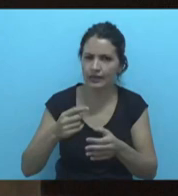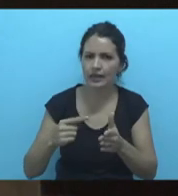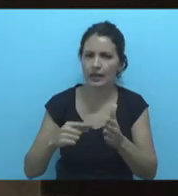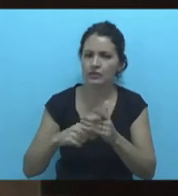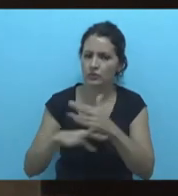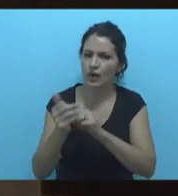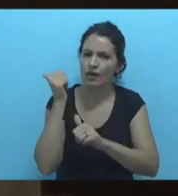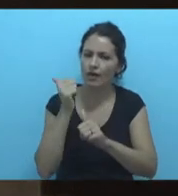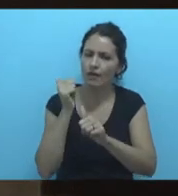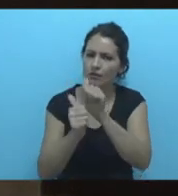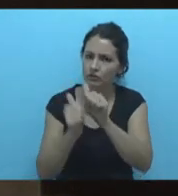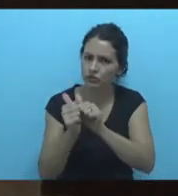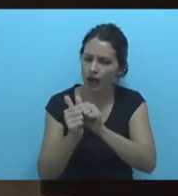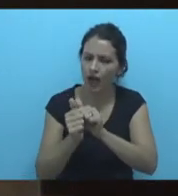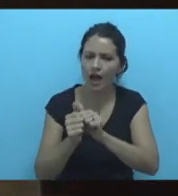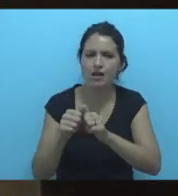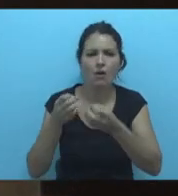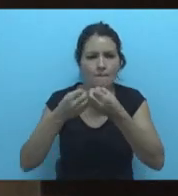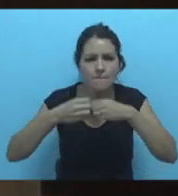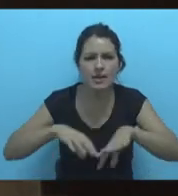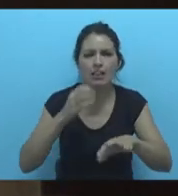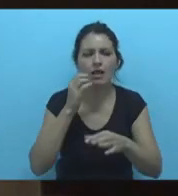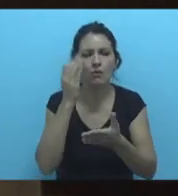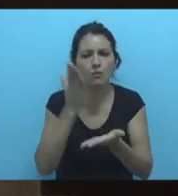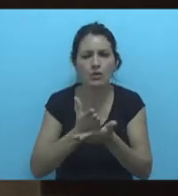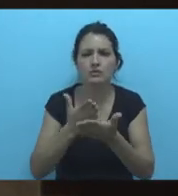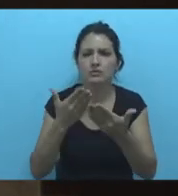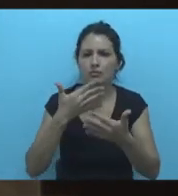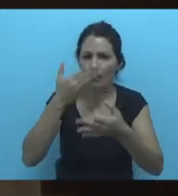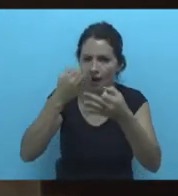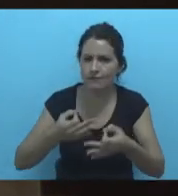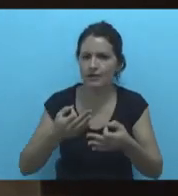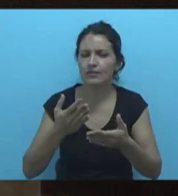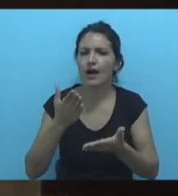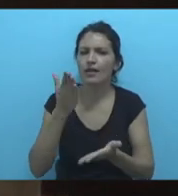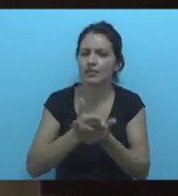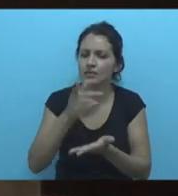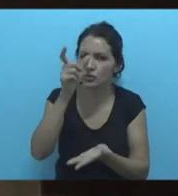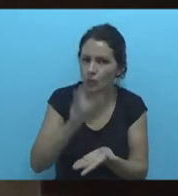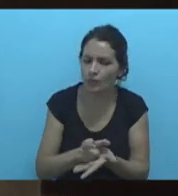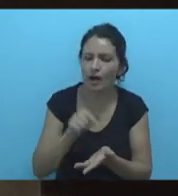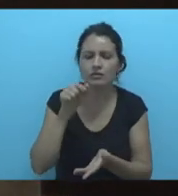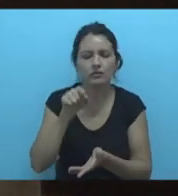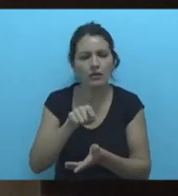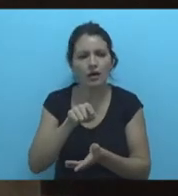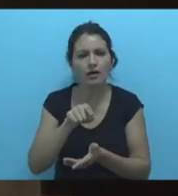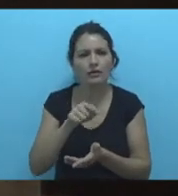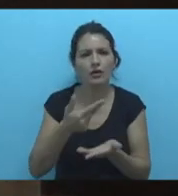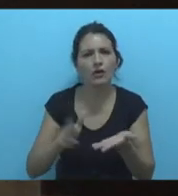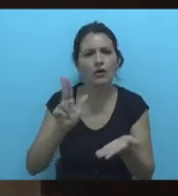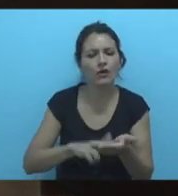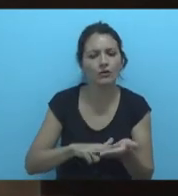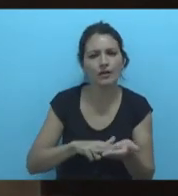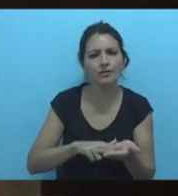fue esa parte de la militancia por los derechos humanos que volvió a instalar en los tribunales luego de